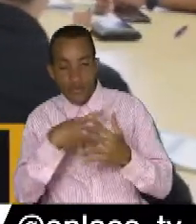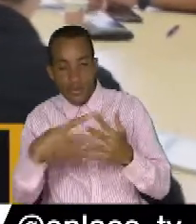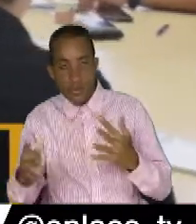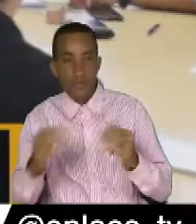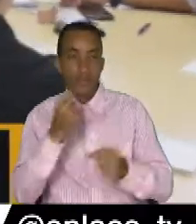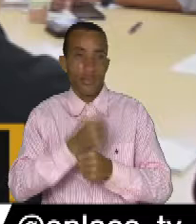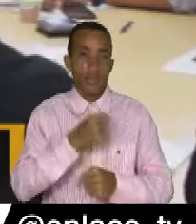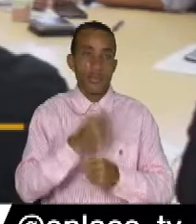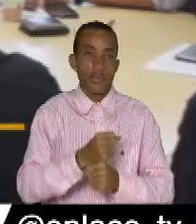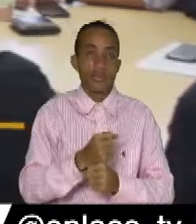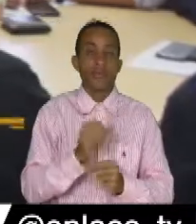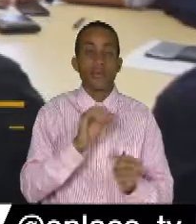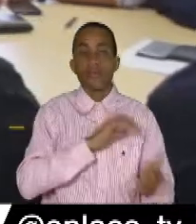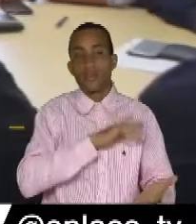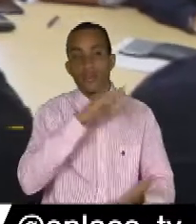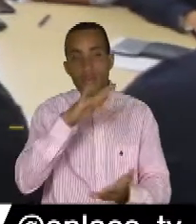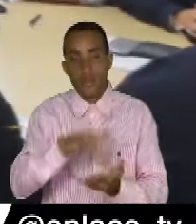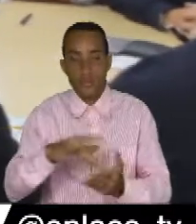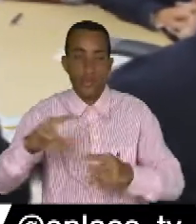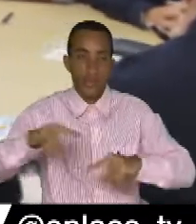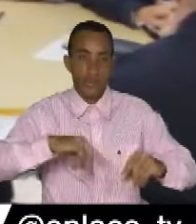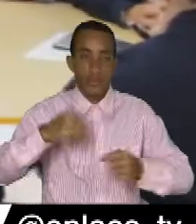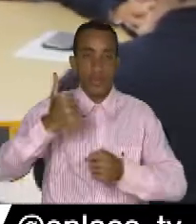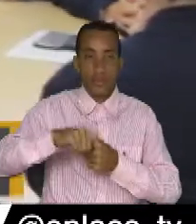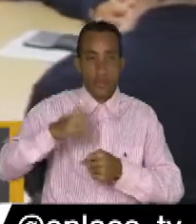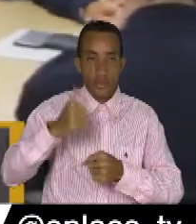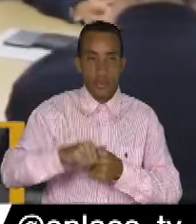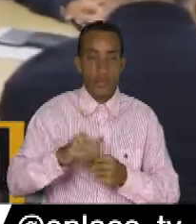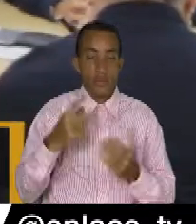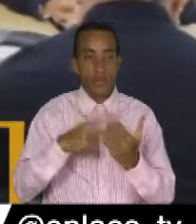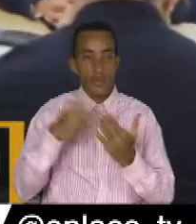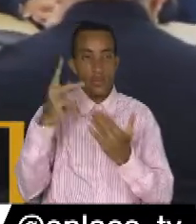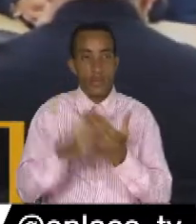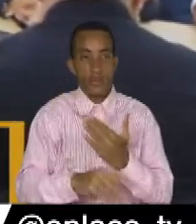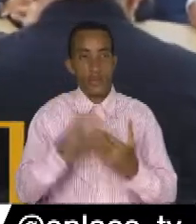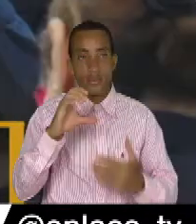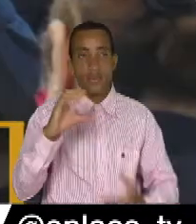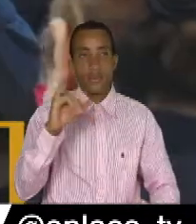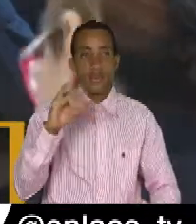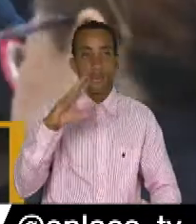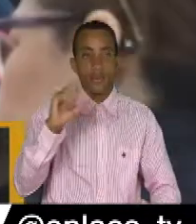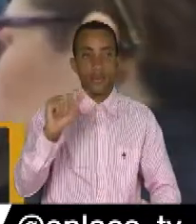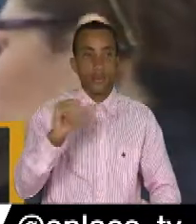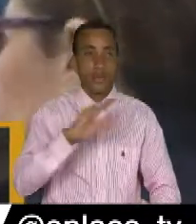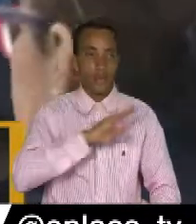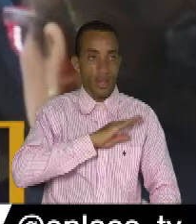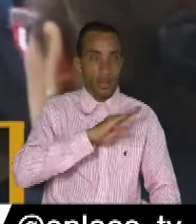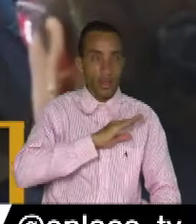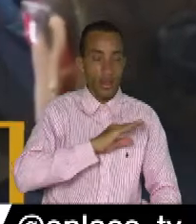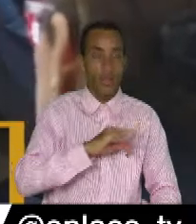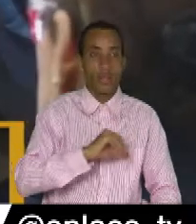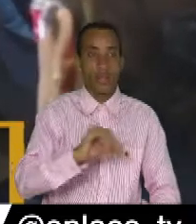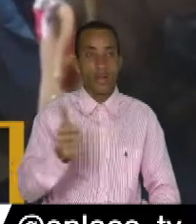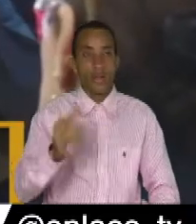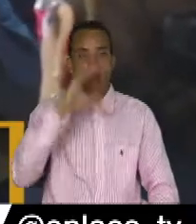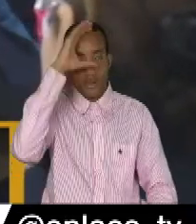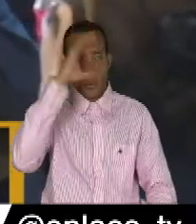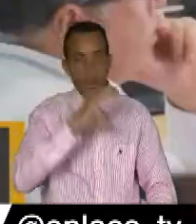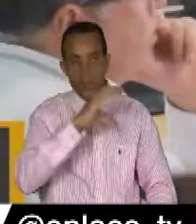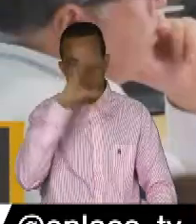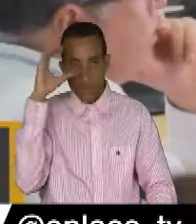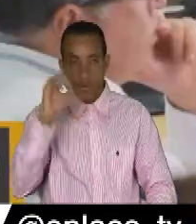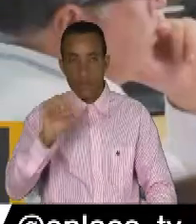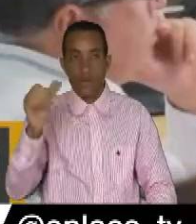centro. Hasta allí llegaron directivos de Ecopetrol, Proyecto La Sira Infantas, alcalde de la ciudad, Agencia de Empleo de Cafaba, La Uso